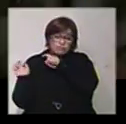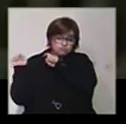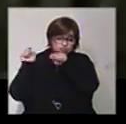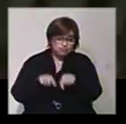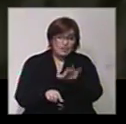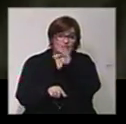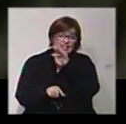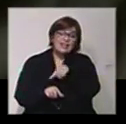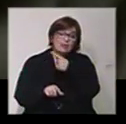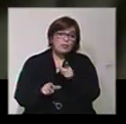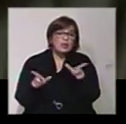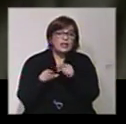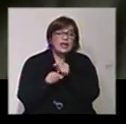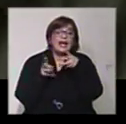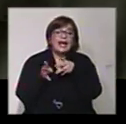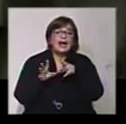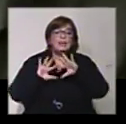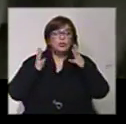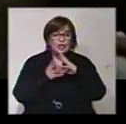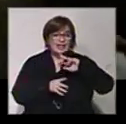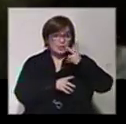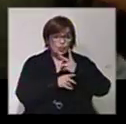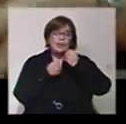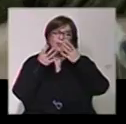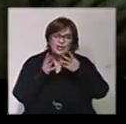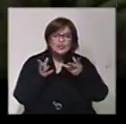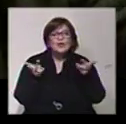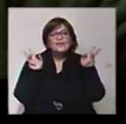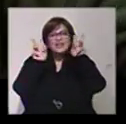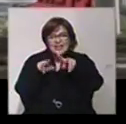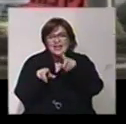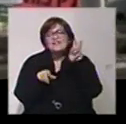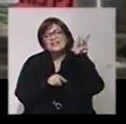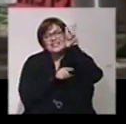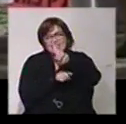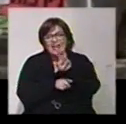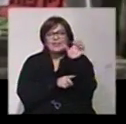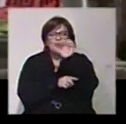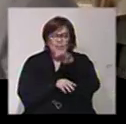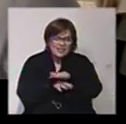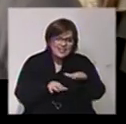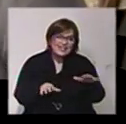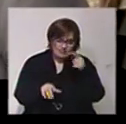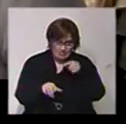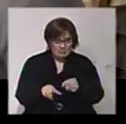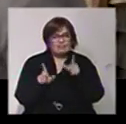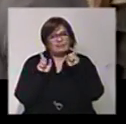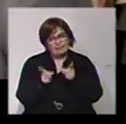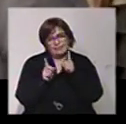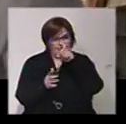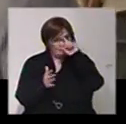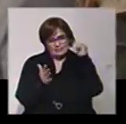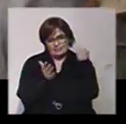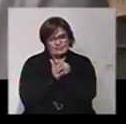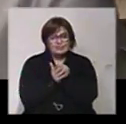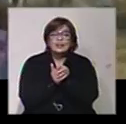después de la Segunda Guerra Mundial. Por eso es que él pasó varios veranos en Europa cuando era niño, y supongo que eso también lo marcó.